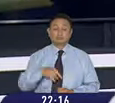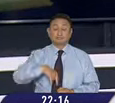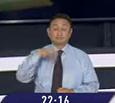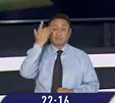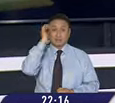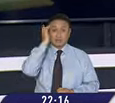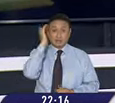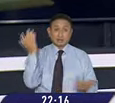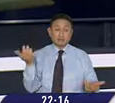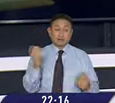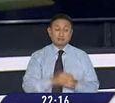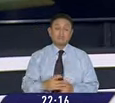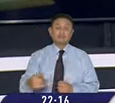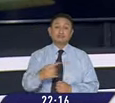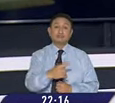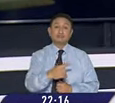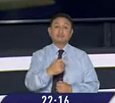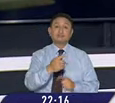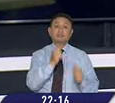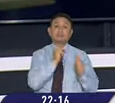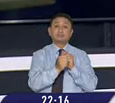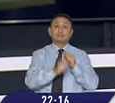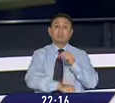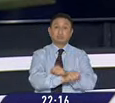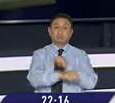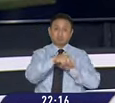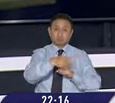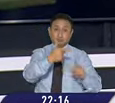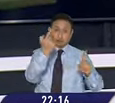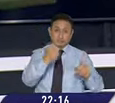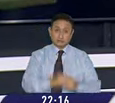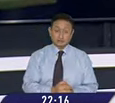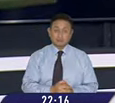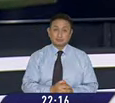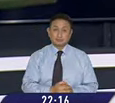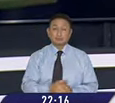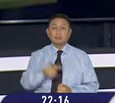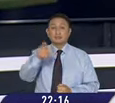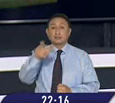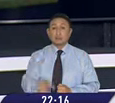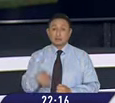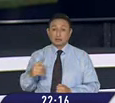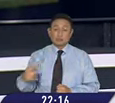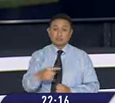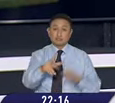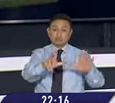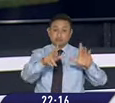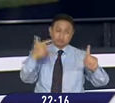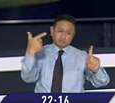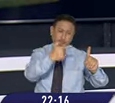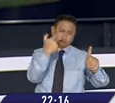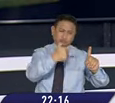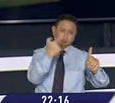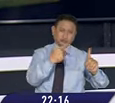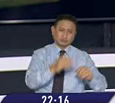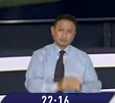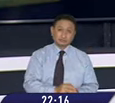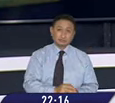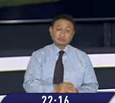Consternación ha causado el asesinato de un entrenador de fútbol en la provincia del Oro. Un sicario le disparó por 8 ocasiones delante de